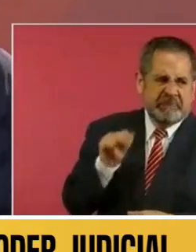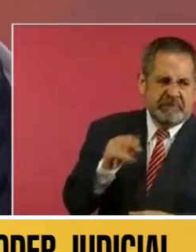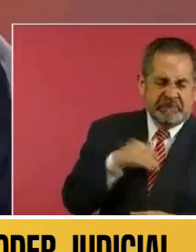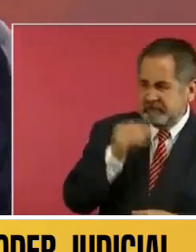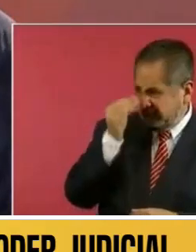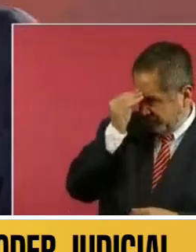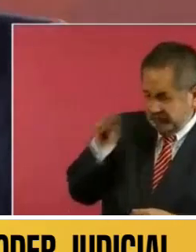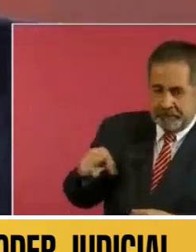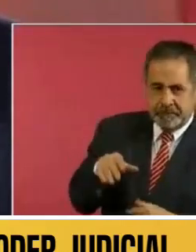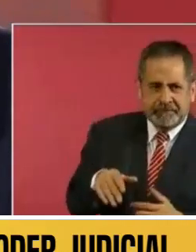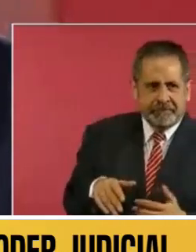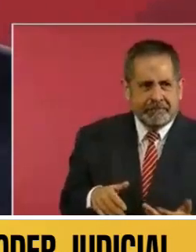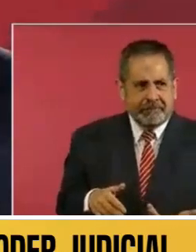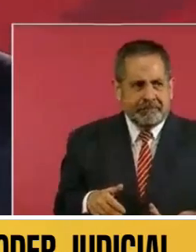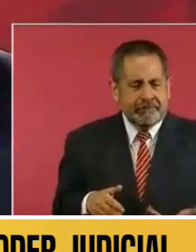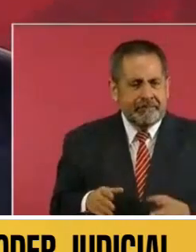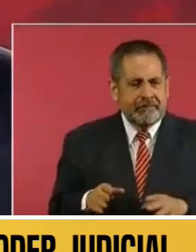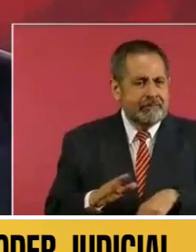porque